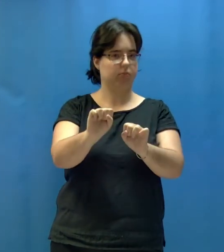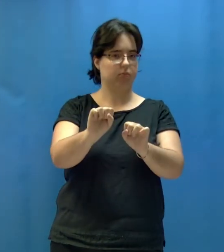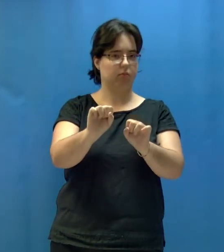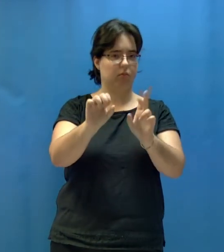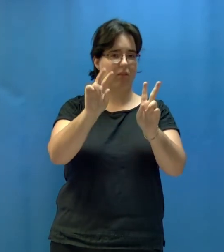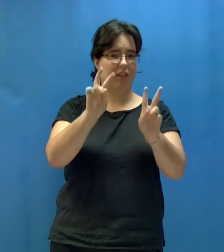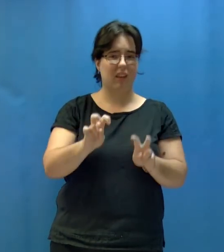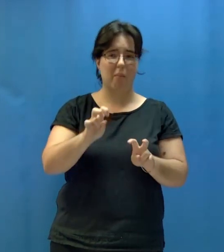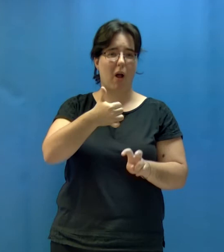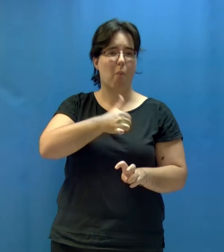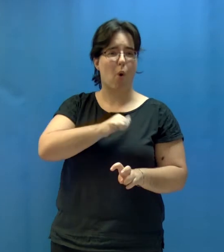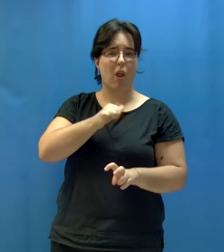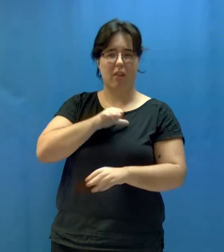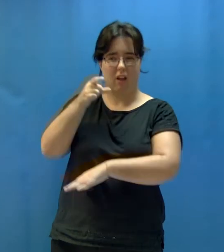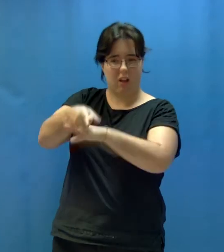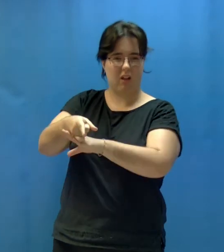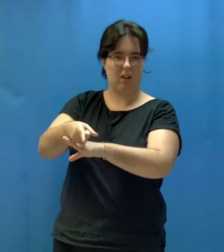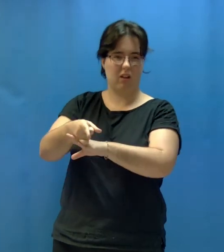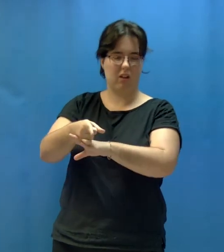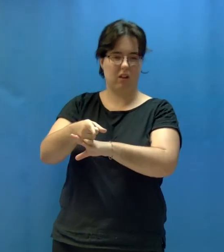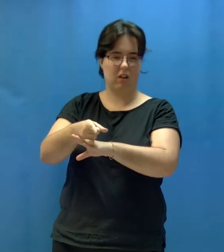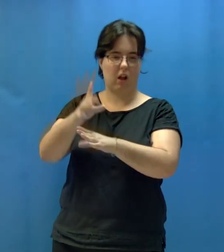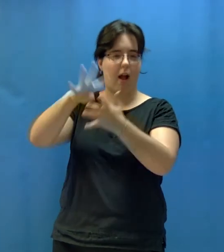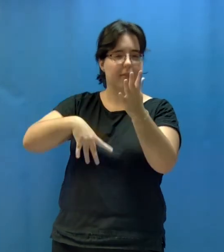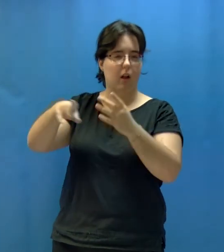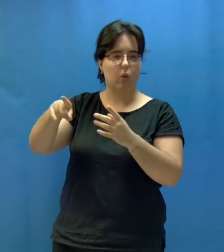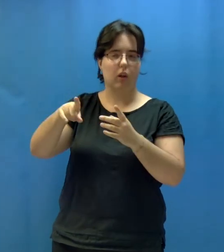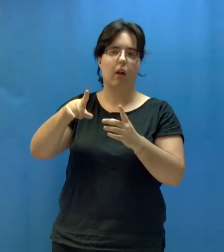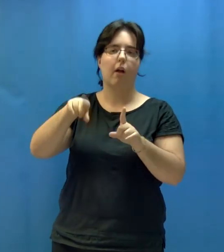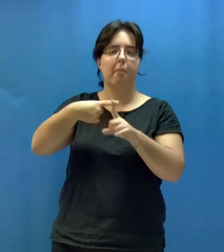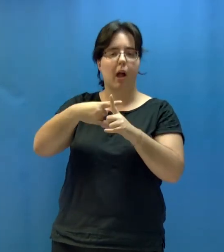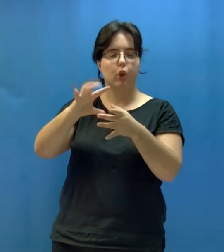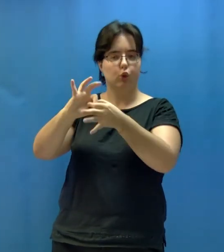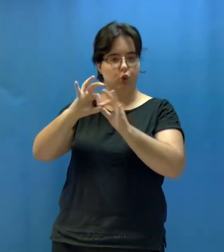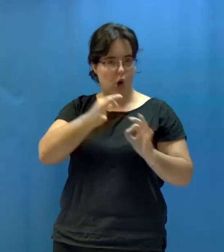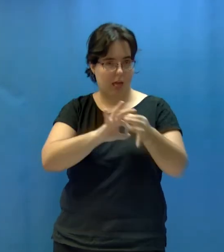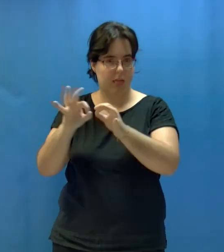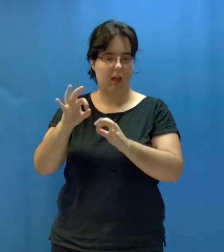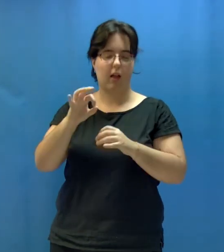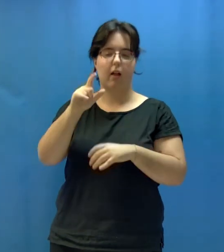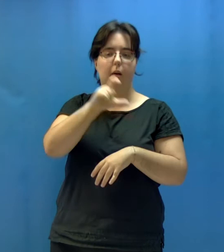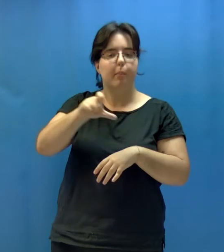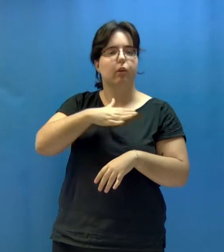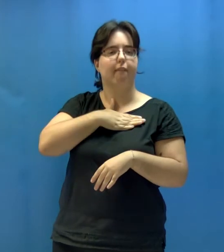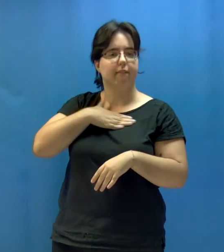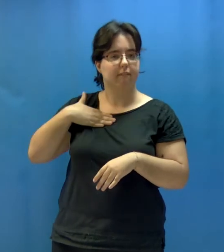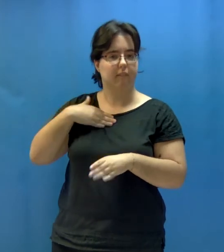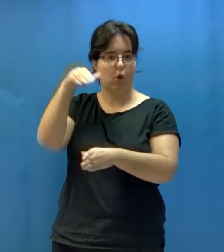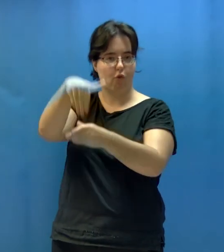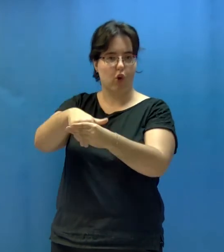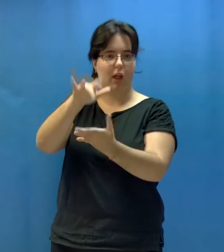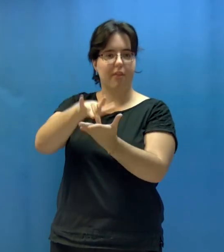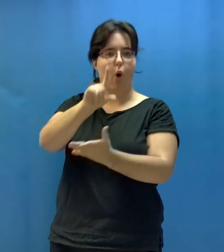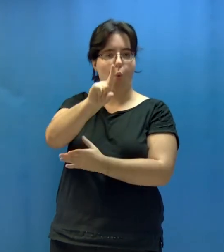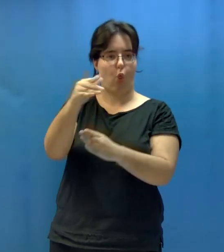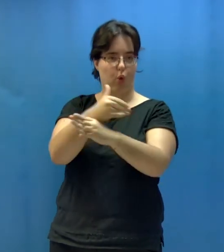está sometiendo a Cataluña y mostrar la solidaridad con las personas que quieren votar el 1 de octubre.